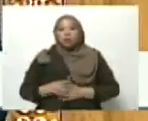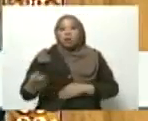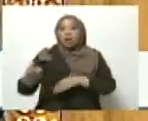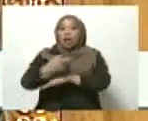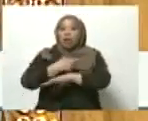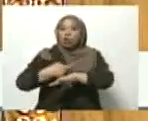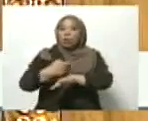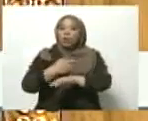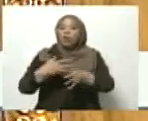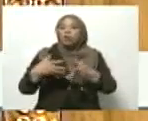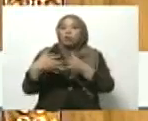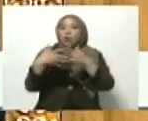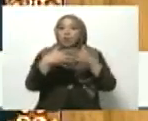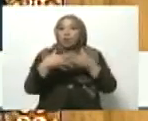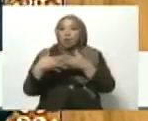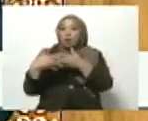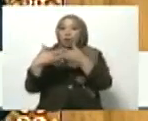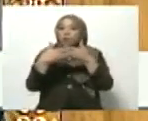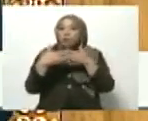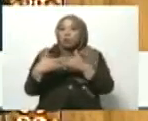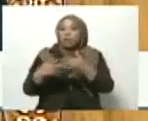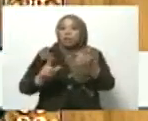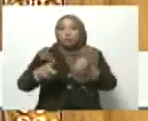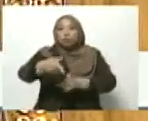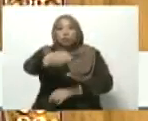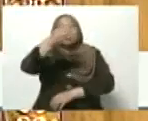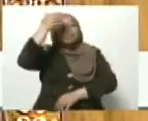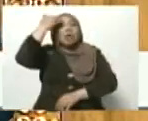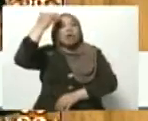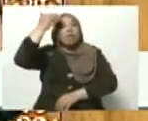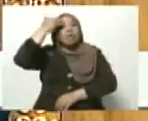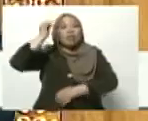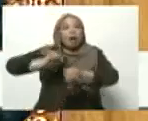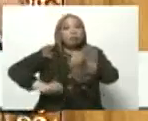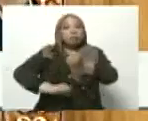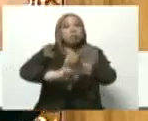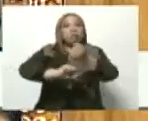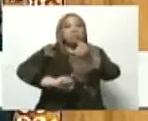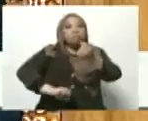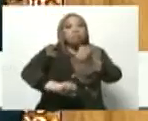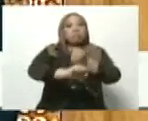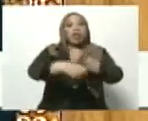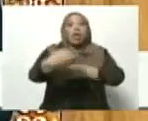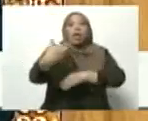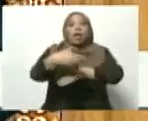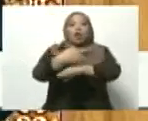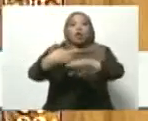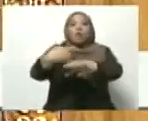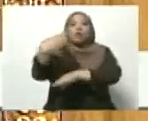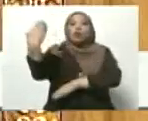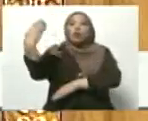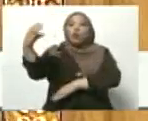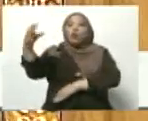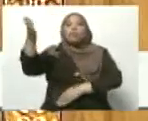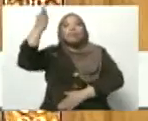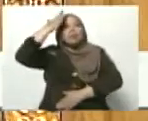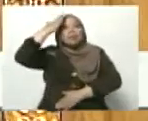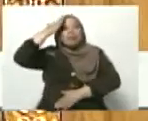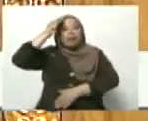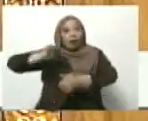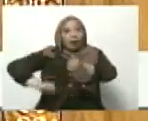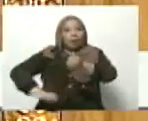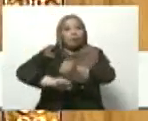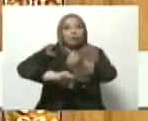Estados Unidos estaba detrás de este proyecto. Ellos sabían, ellos me apoyaron. El gobierno de Colombia estaba detrás de este proyecto. Ellos sabían, ellos me